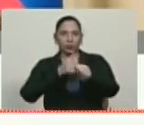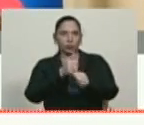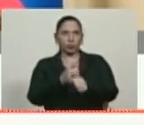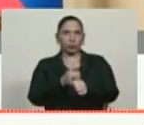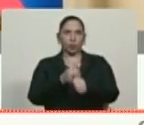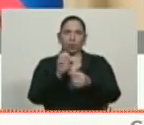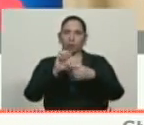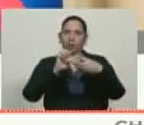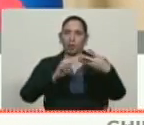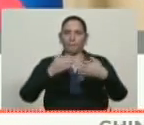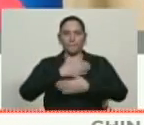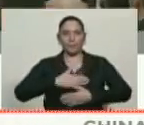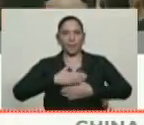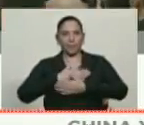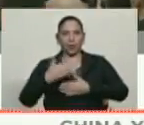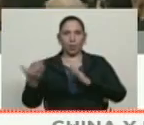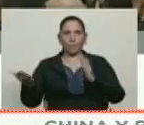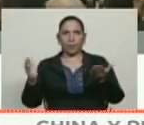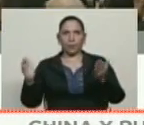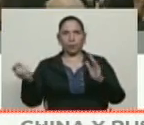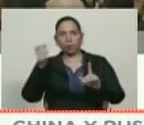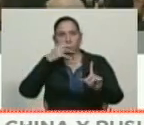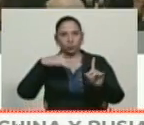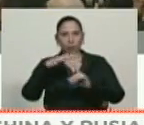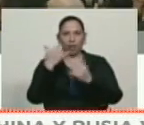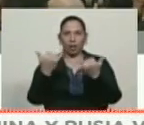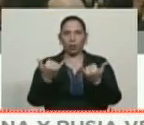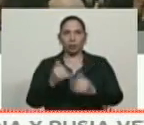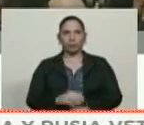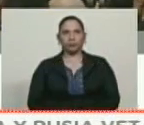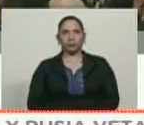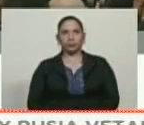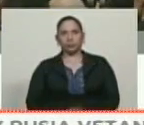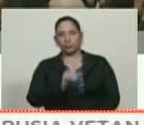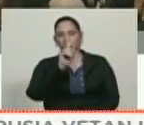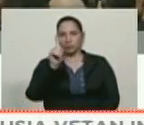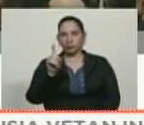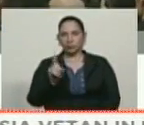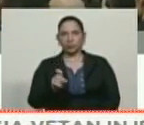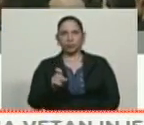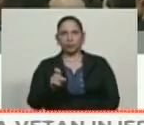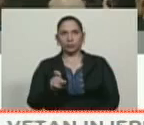estratégica para beneficio de ambos pueblos. Ahora una pregunta de Prensa Latina.